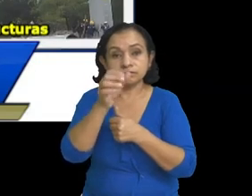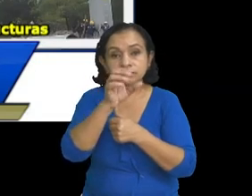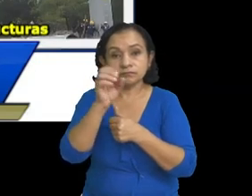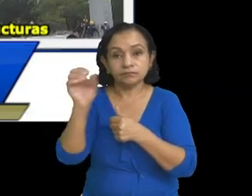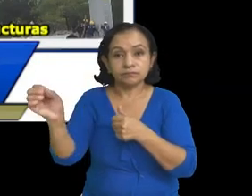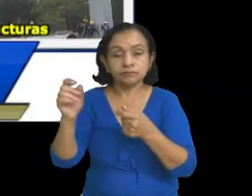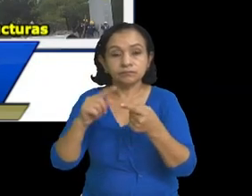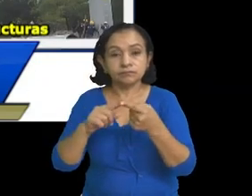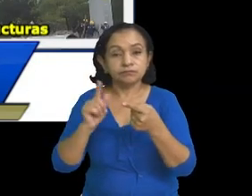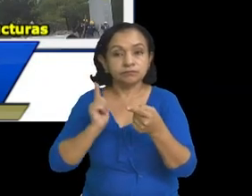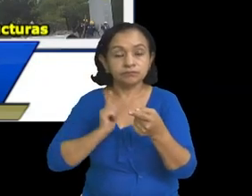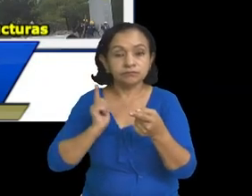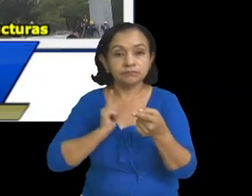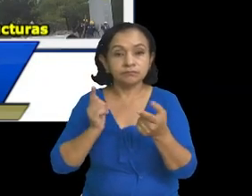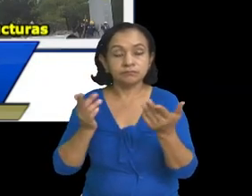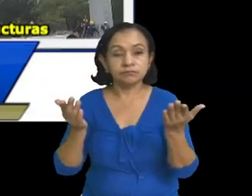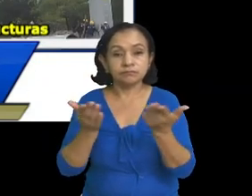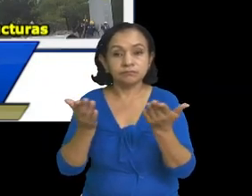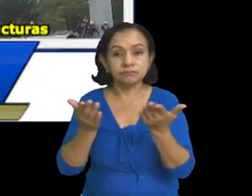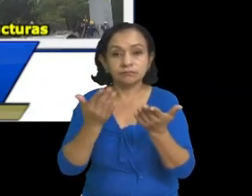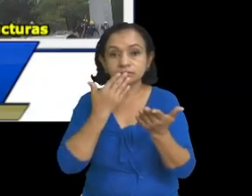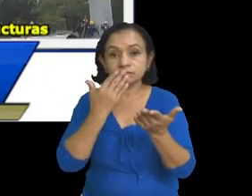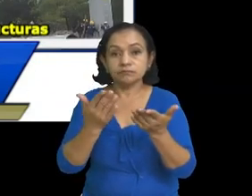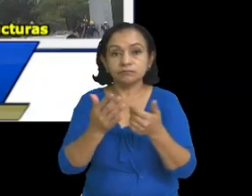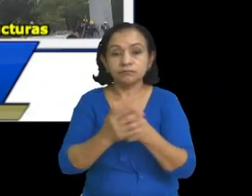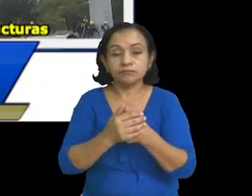hablando de lo que tenemos ahorita instalado, más o menos. Bueno, ahorita